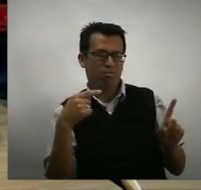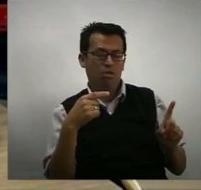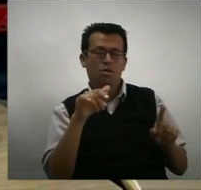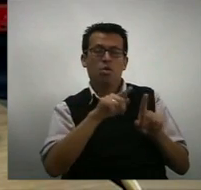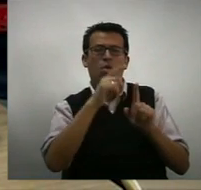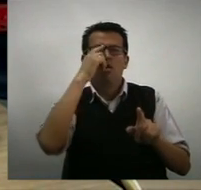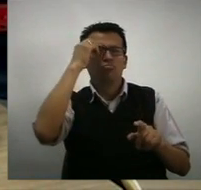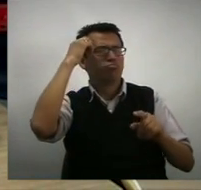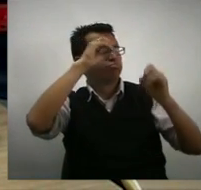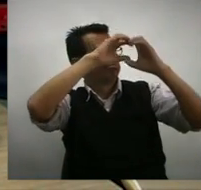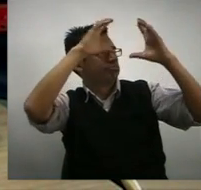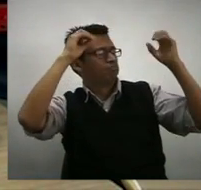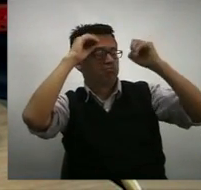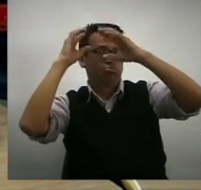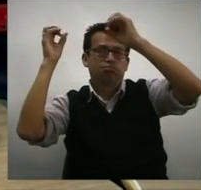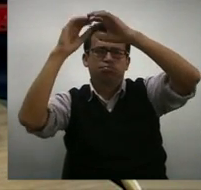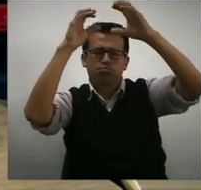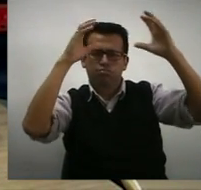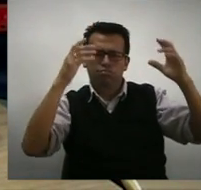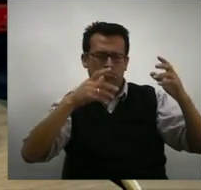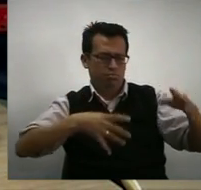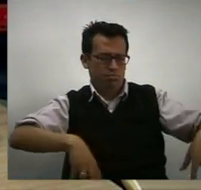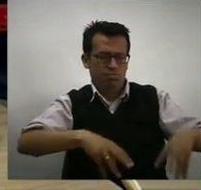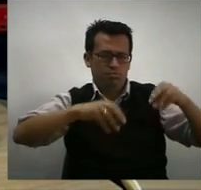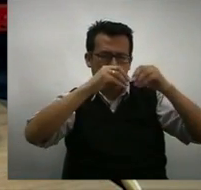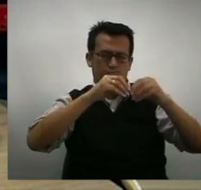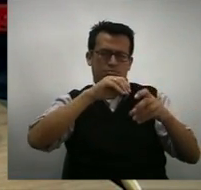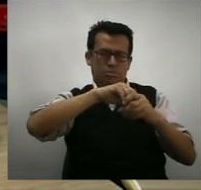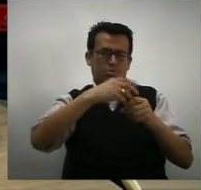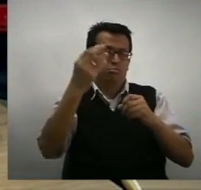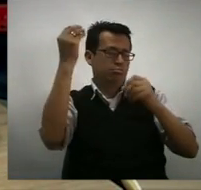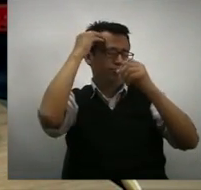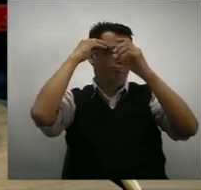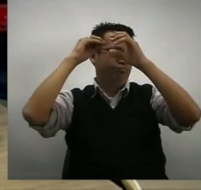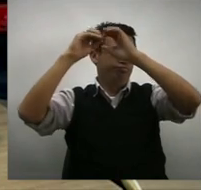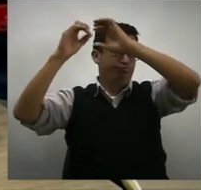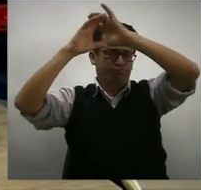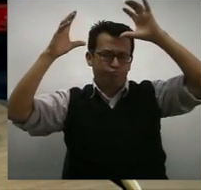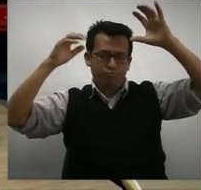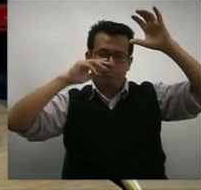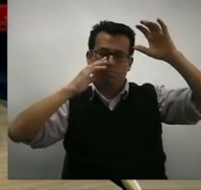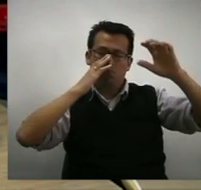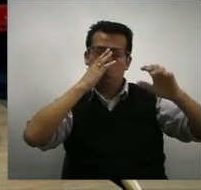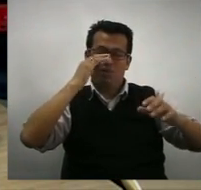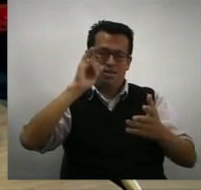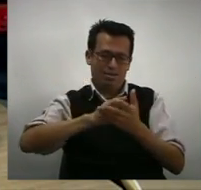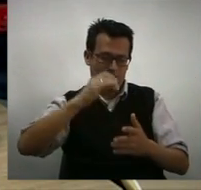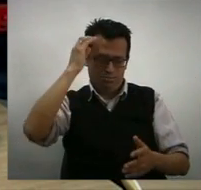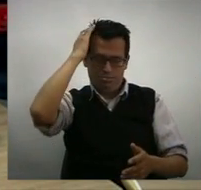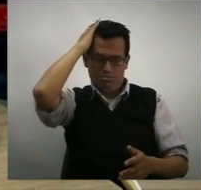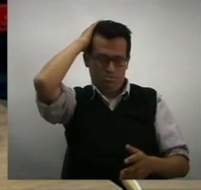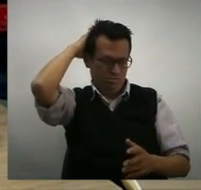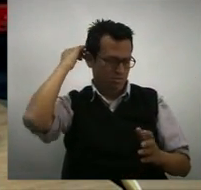sin duda el átomo ficticio de una representación ideológica de la sociedad. Pero es también una realidad fabricada por esa tecnología específica